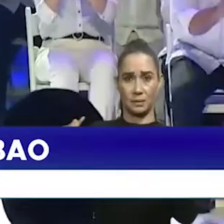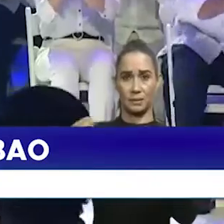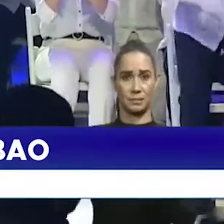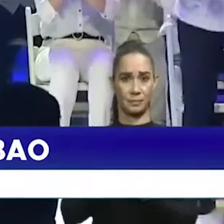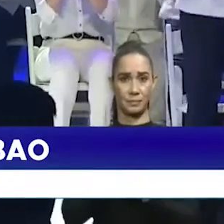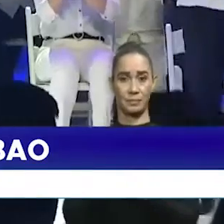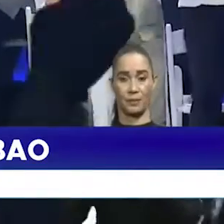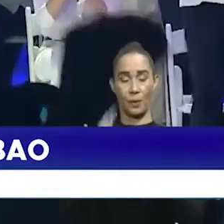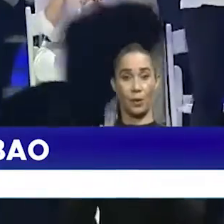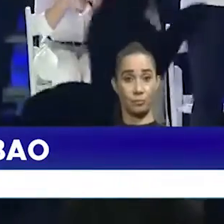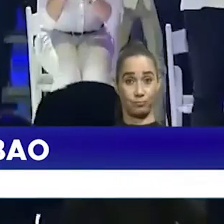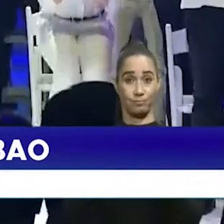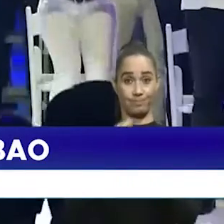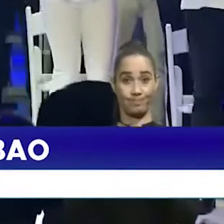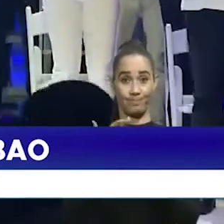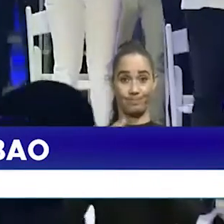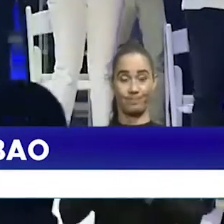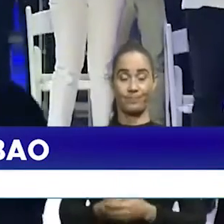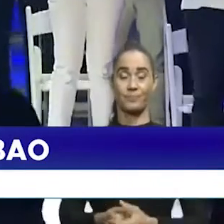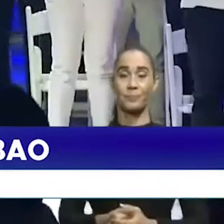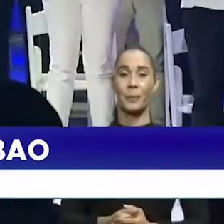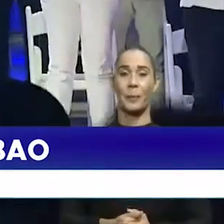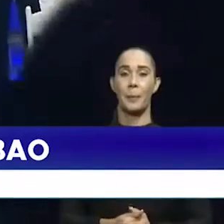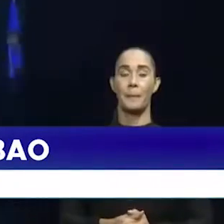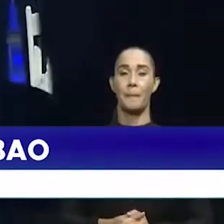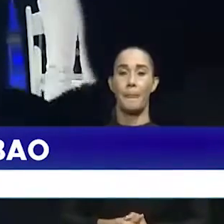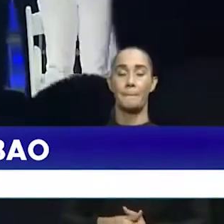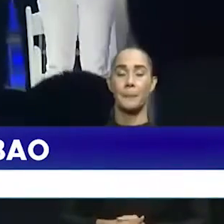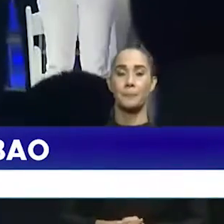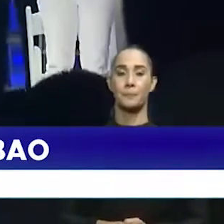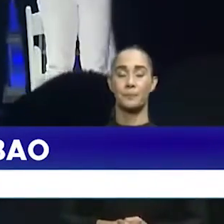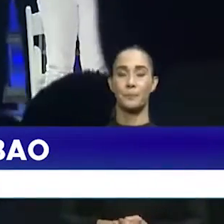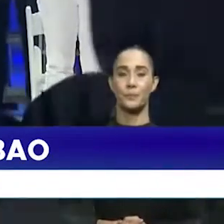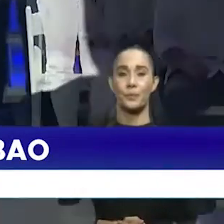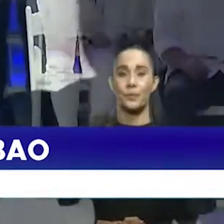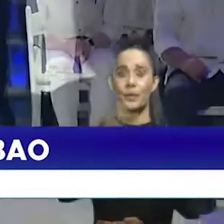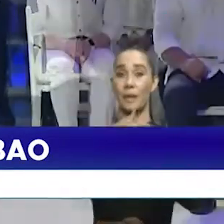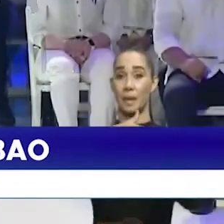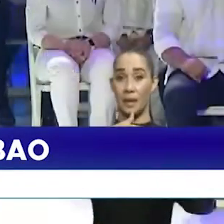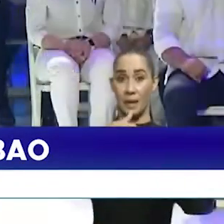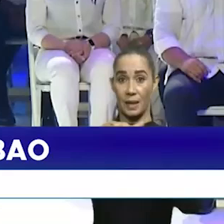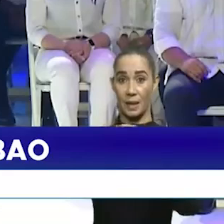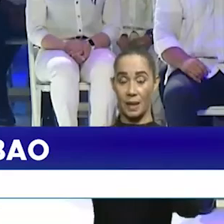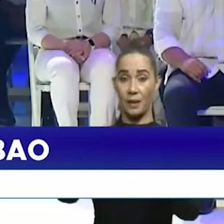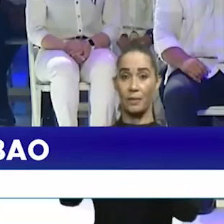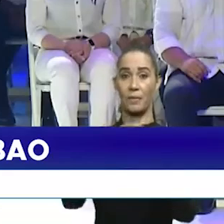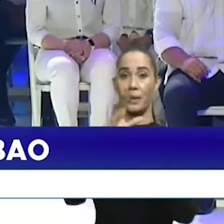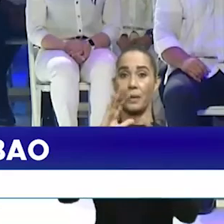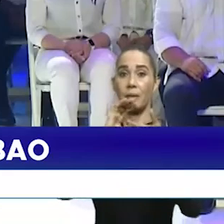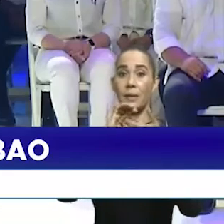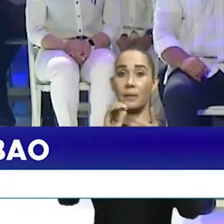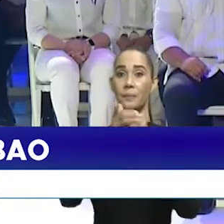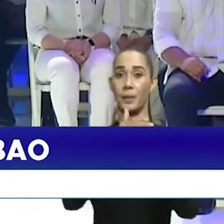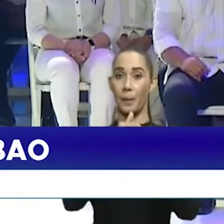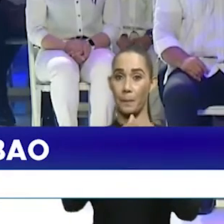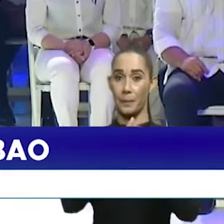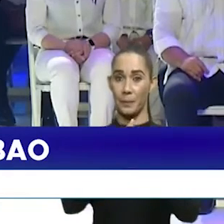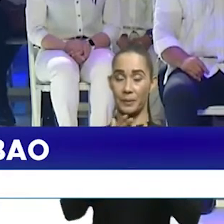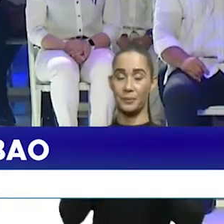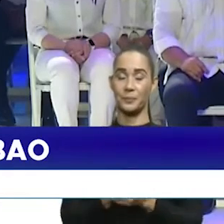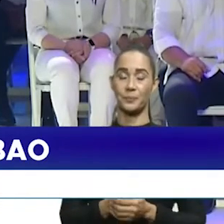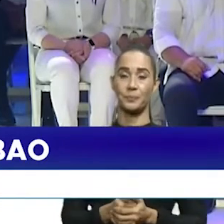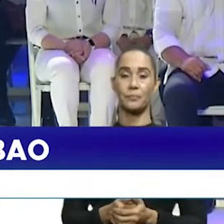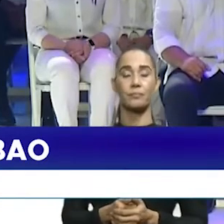sus comparaciones con las gestiones y ejecutorias de Leonel Fernández. Es comprensible que